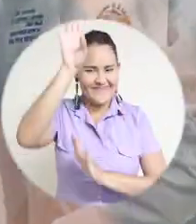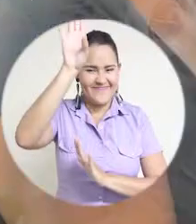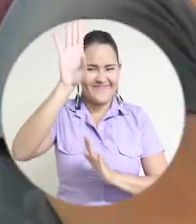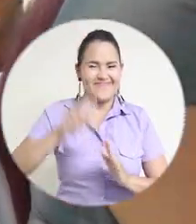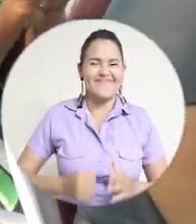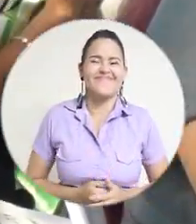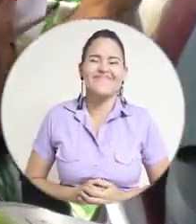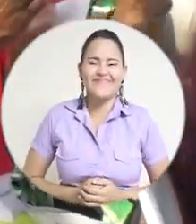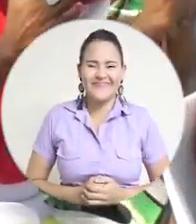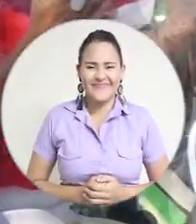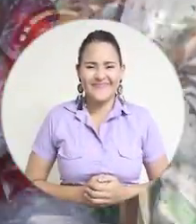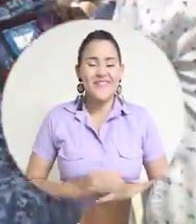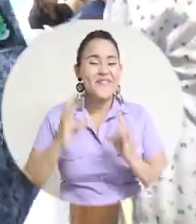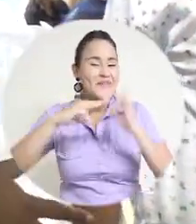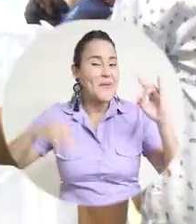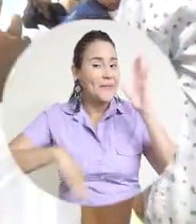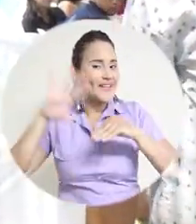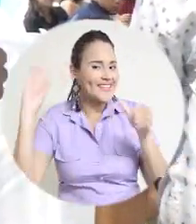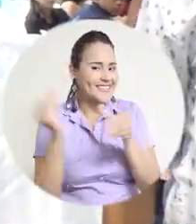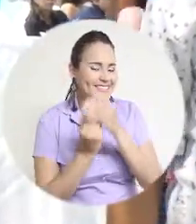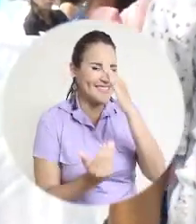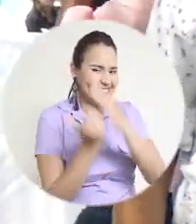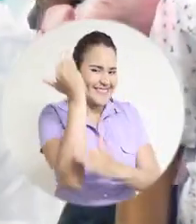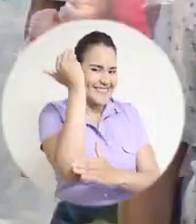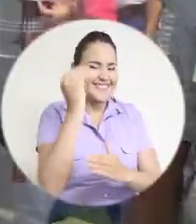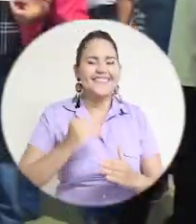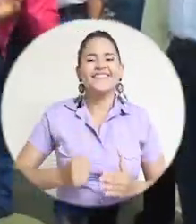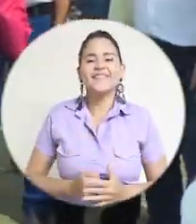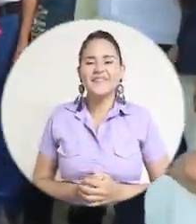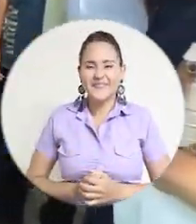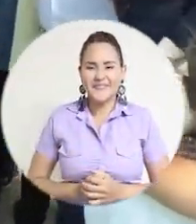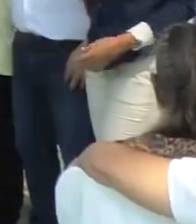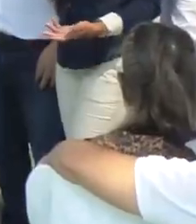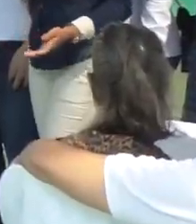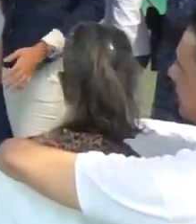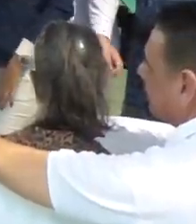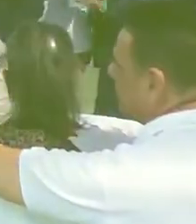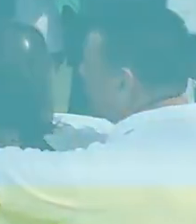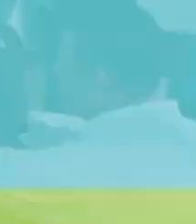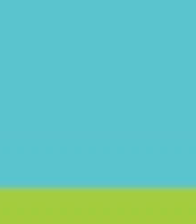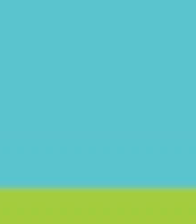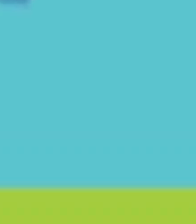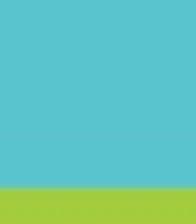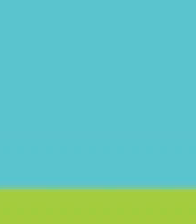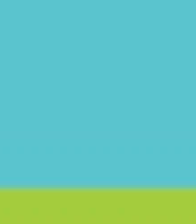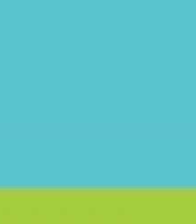Universidad del Magdalena, más incluyente e innovadora.